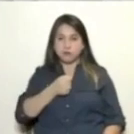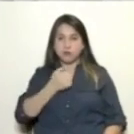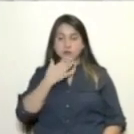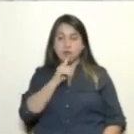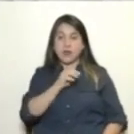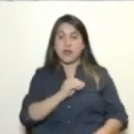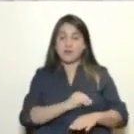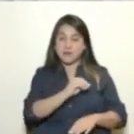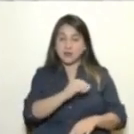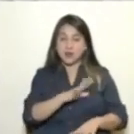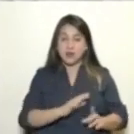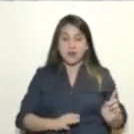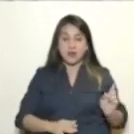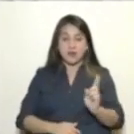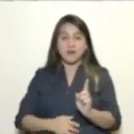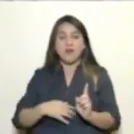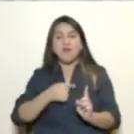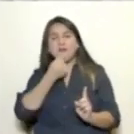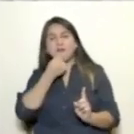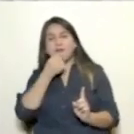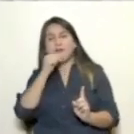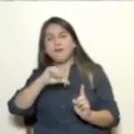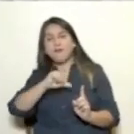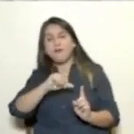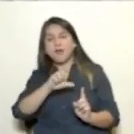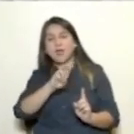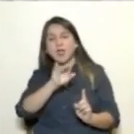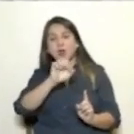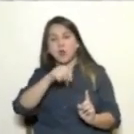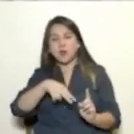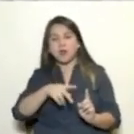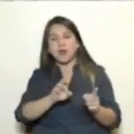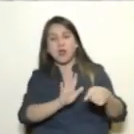estaba presente y qué sé yo, hubo una pifia para Elwin.